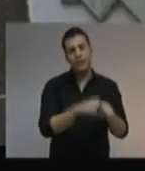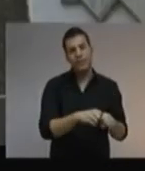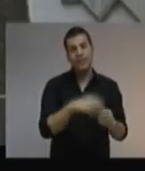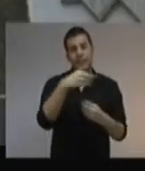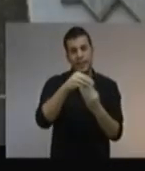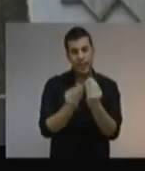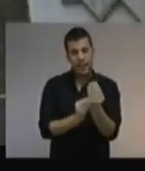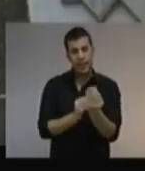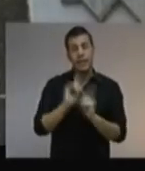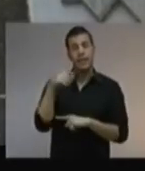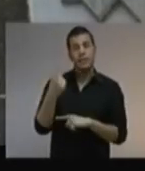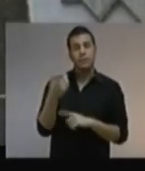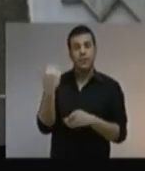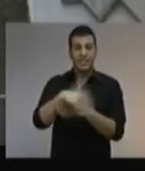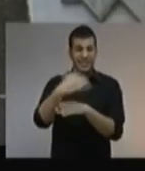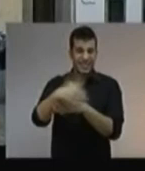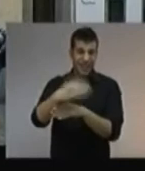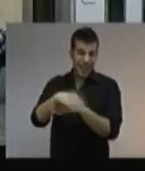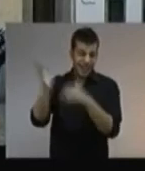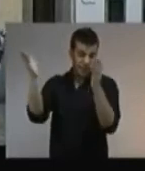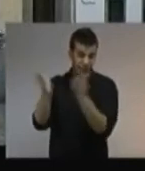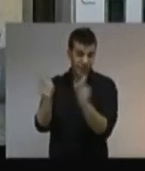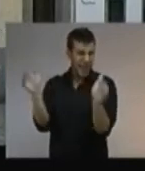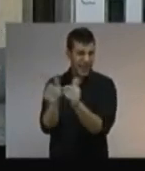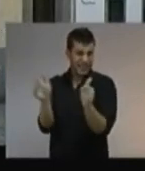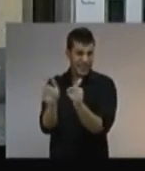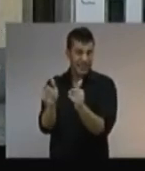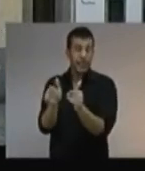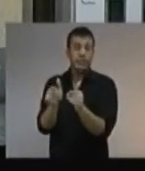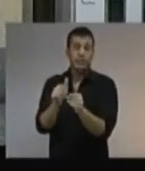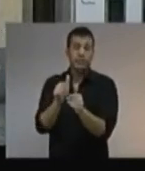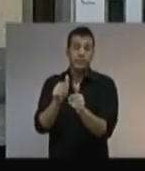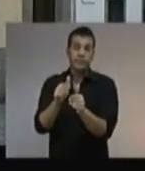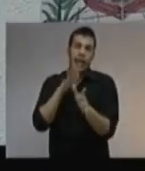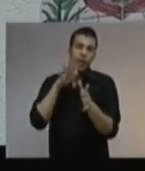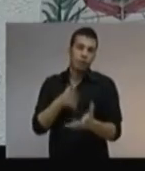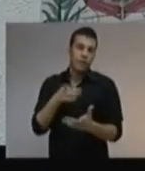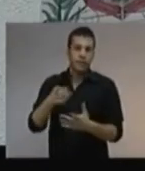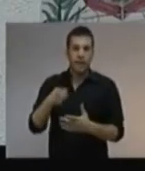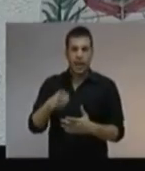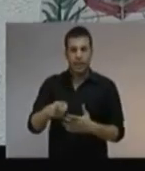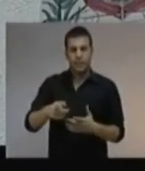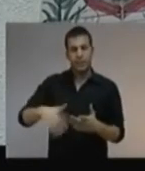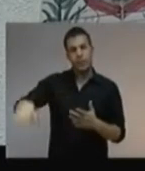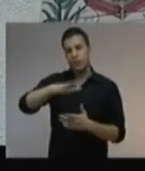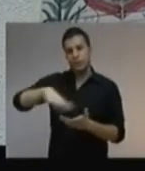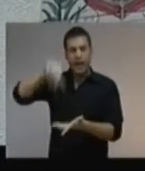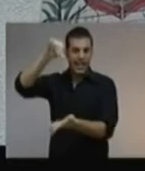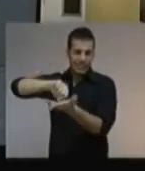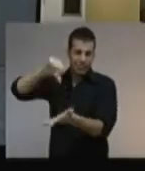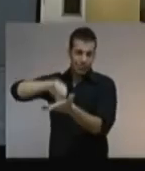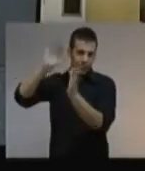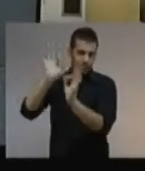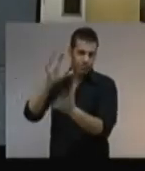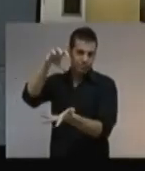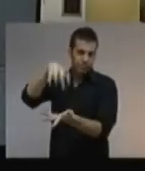a irradiar las primeras estrechas calles de la villa, y hoy, bueno, pues es el corazón del núcleo antiguo de